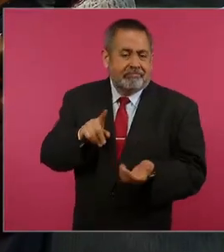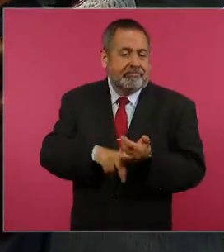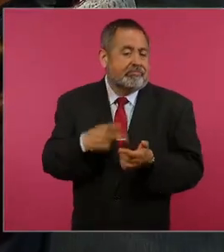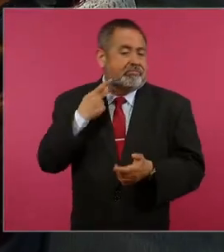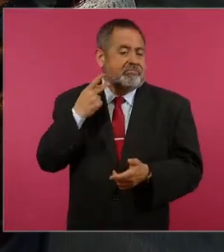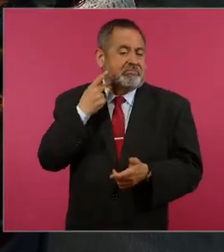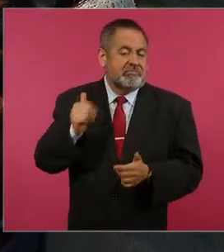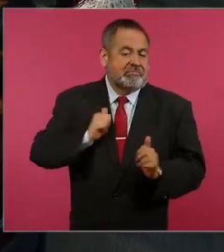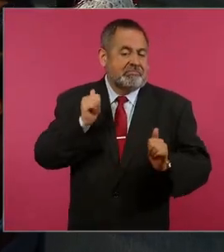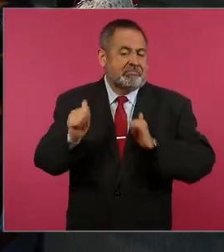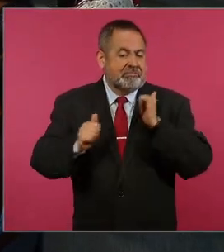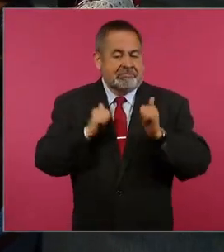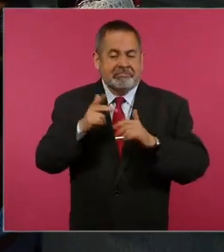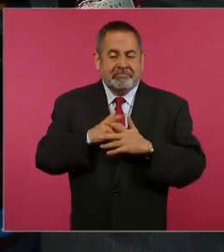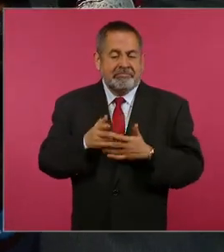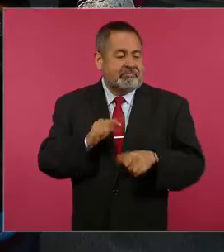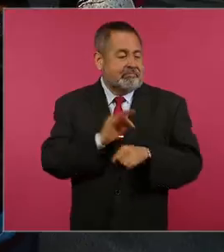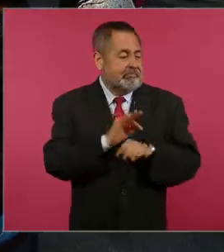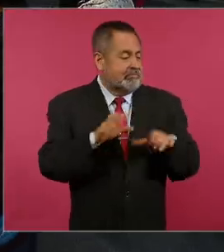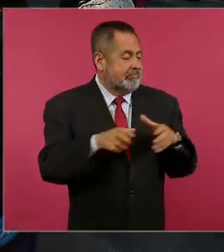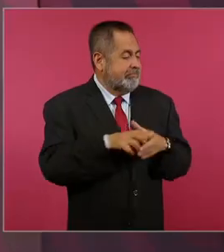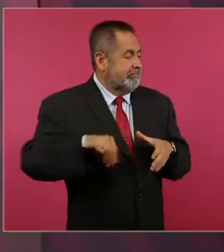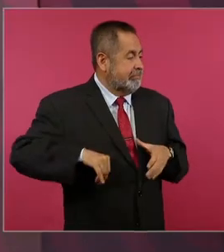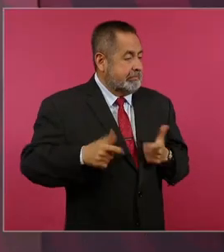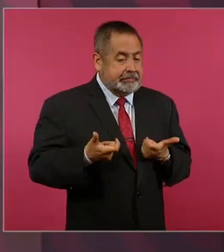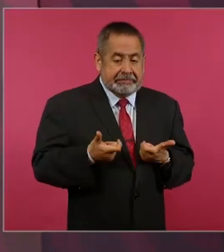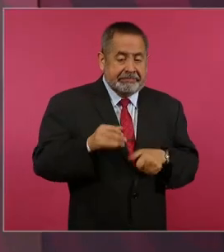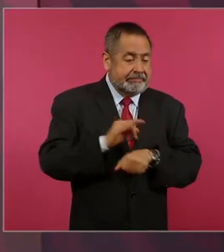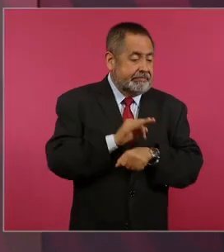políticos, en defensa de intereses.